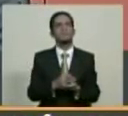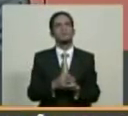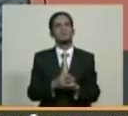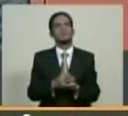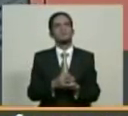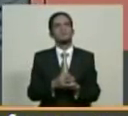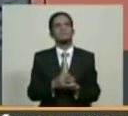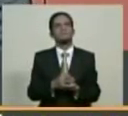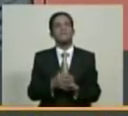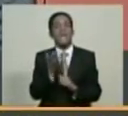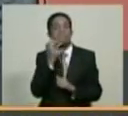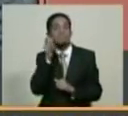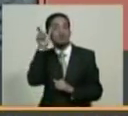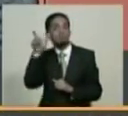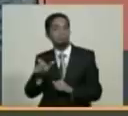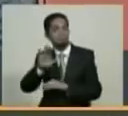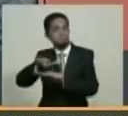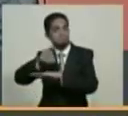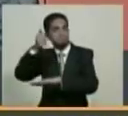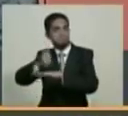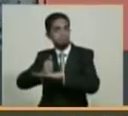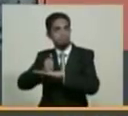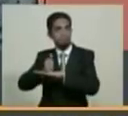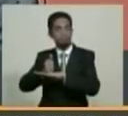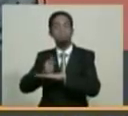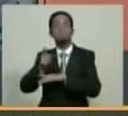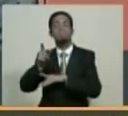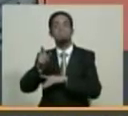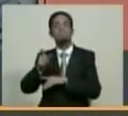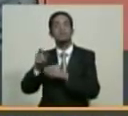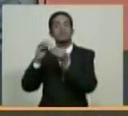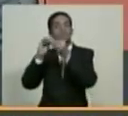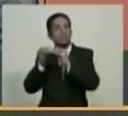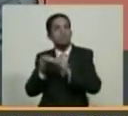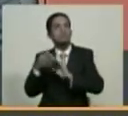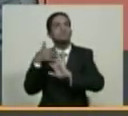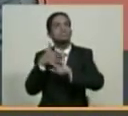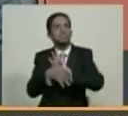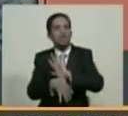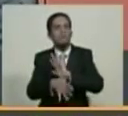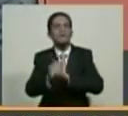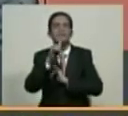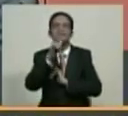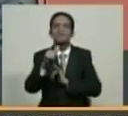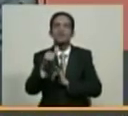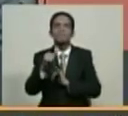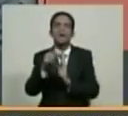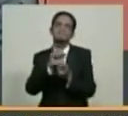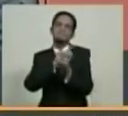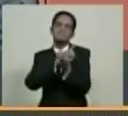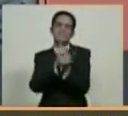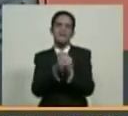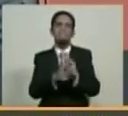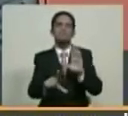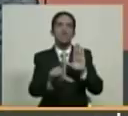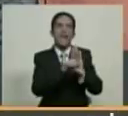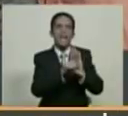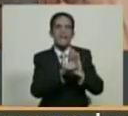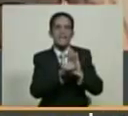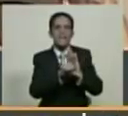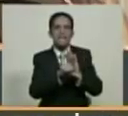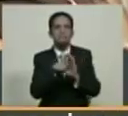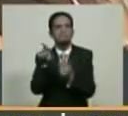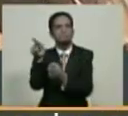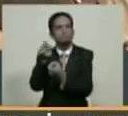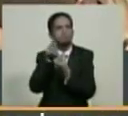el superintendente Cabello tiene que ver con la reforma tributaria para la productividad, la liberación de